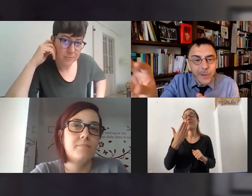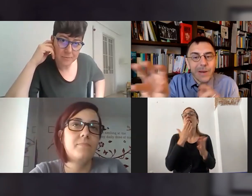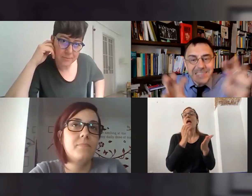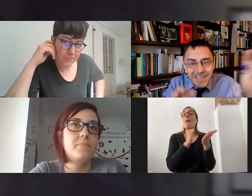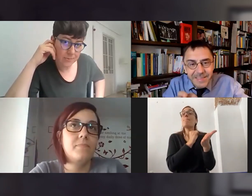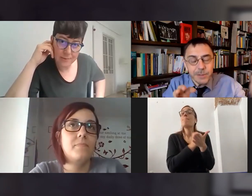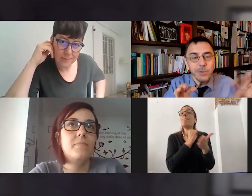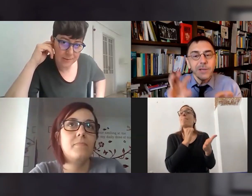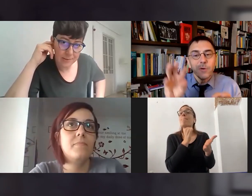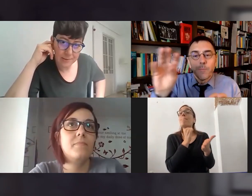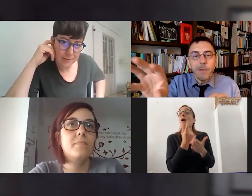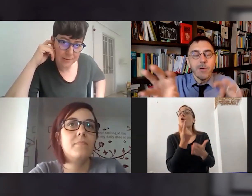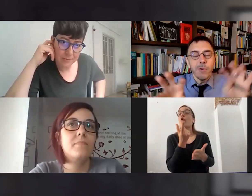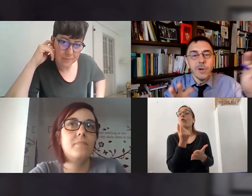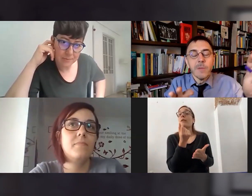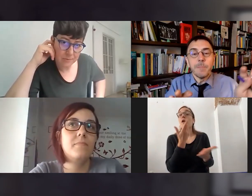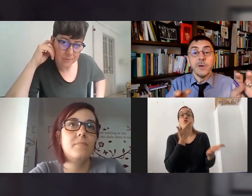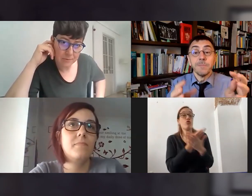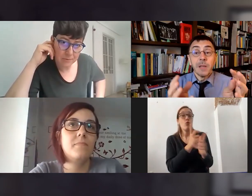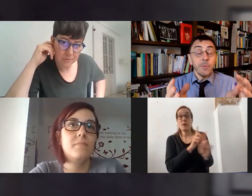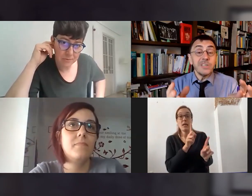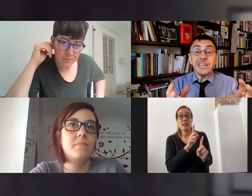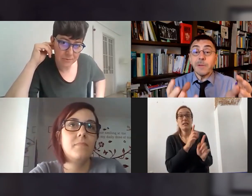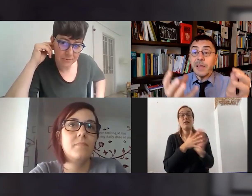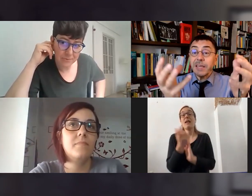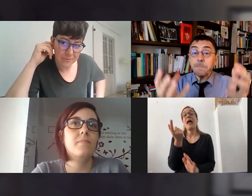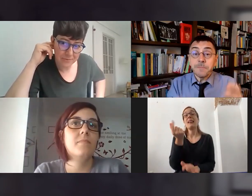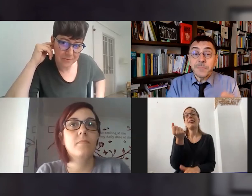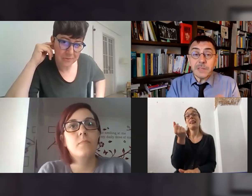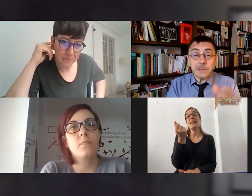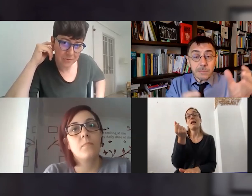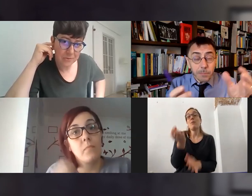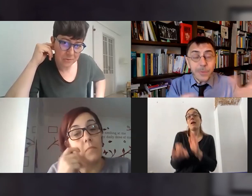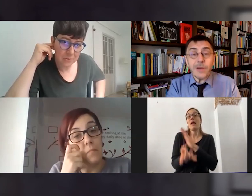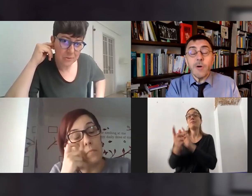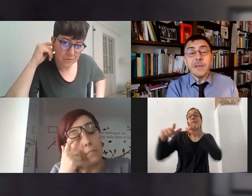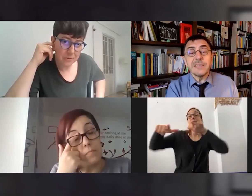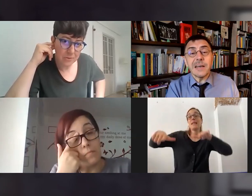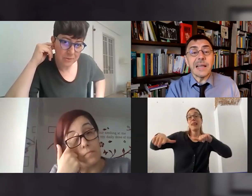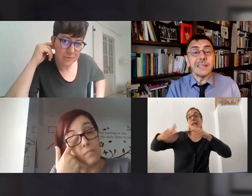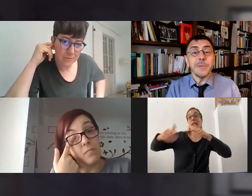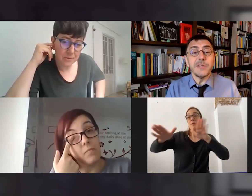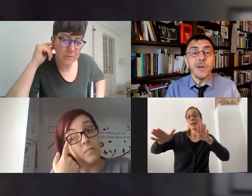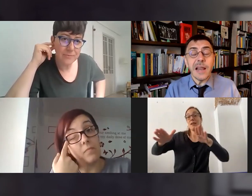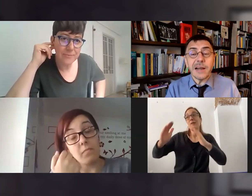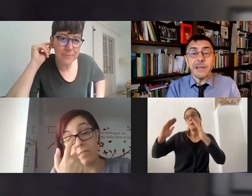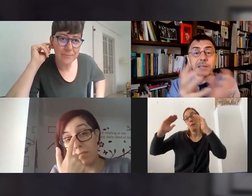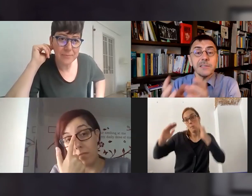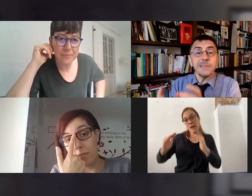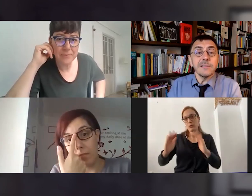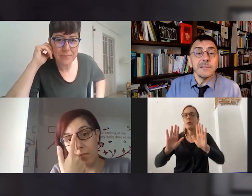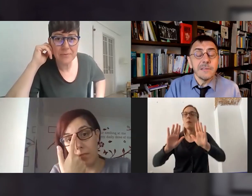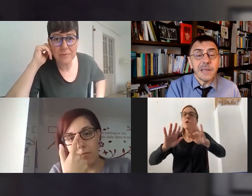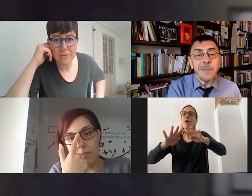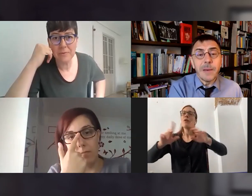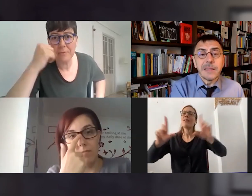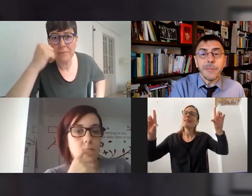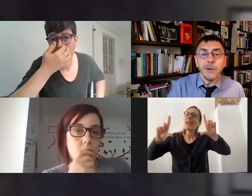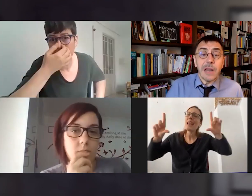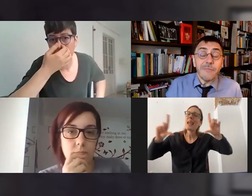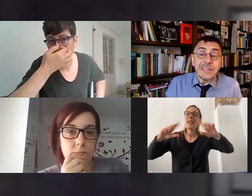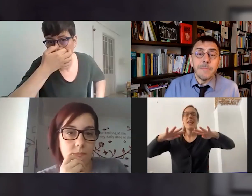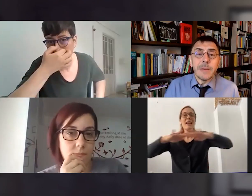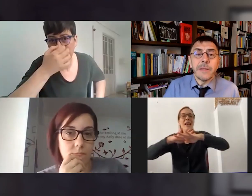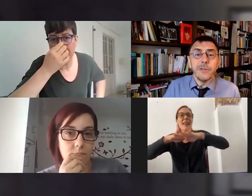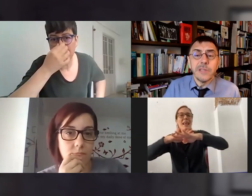para abrir una sede, ¿no?, en un pueblo, pero sí que es verdad que puede compensar la televisión y las redes la